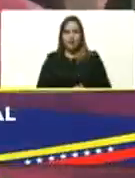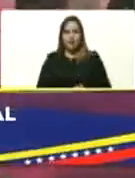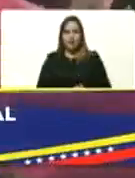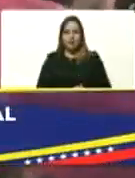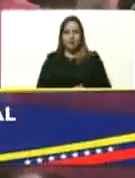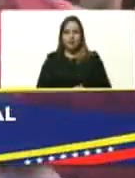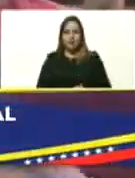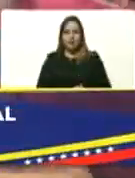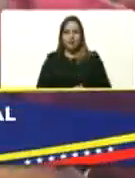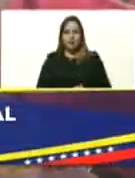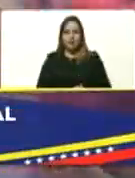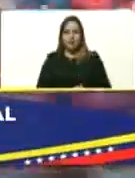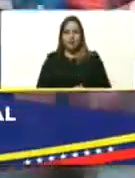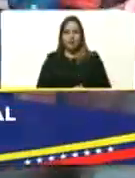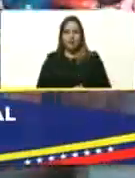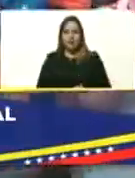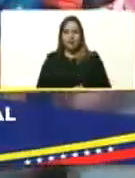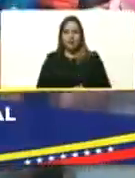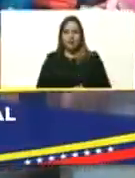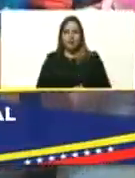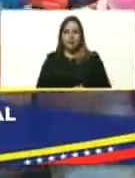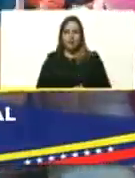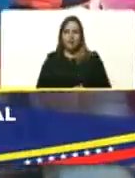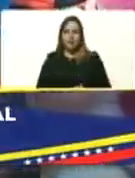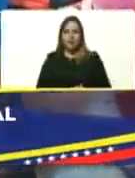¿Qué será este caso?